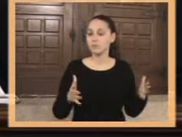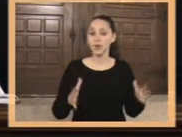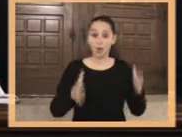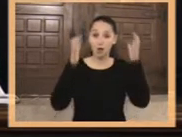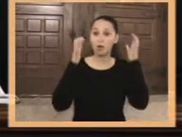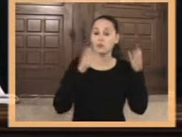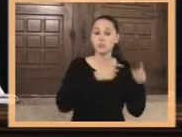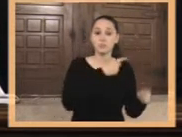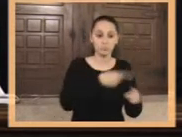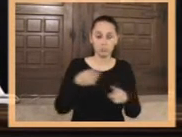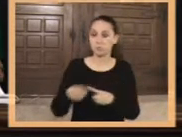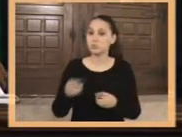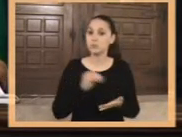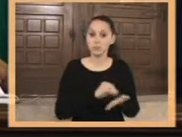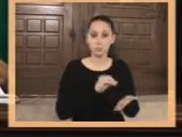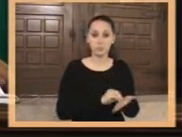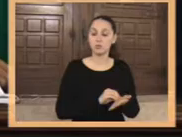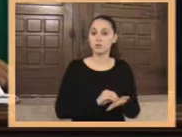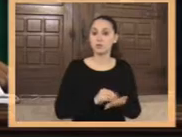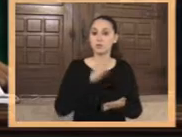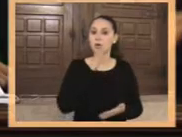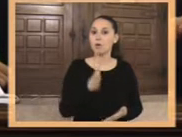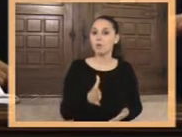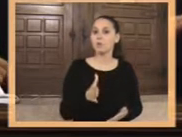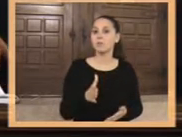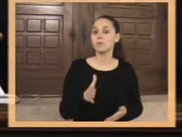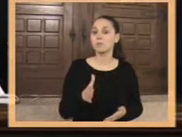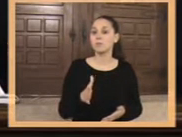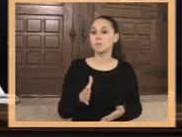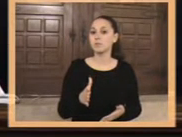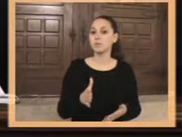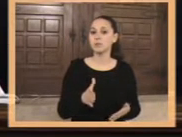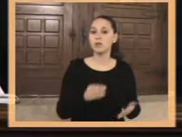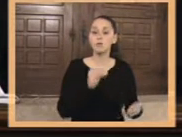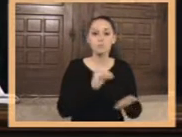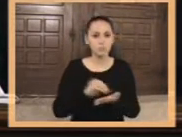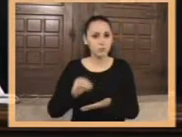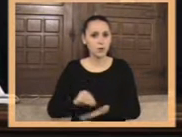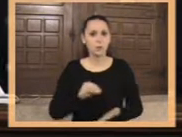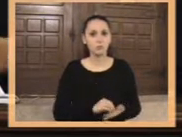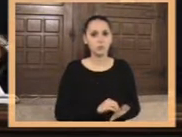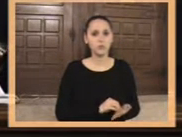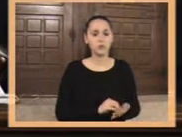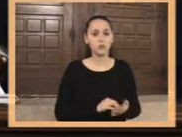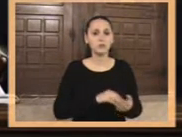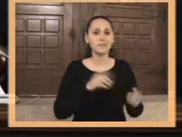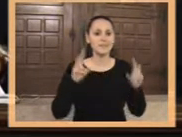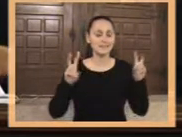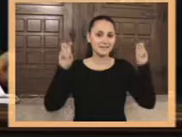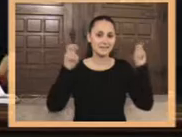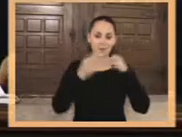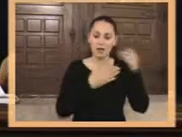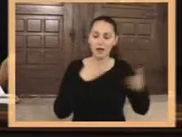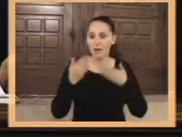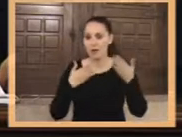tanto, no estamos hablando de la legislatura de la mayoría absolutísima del PSOE, sino que requiere los consensos de todo el mundo. Y yo sé que esto no